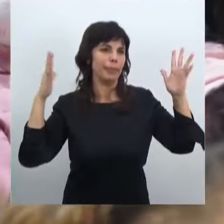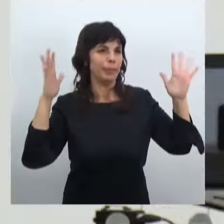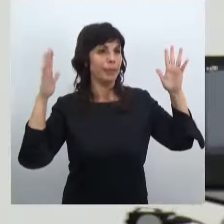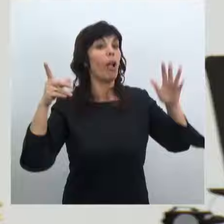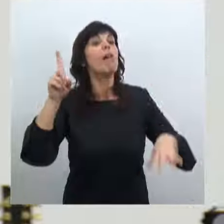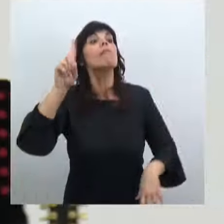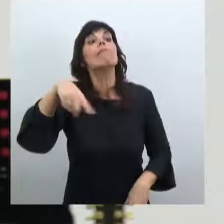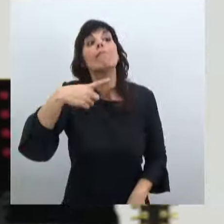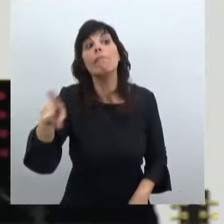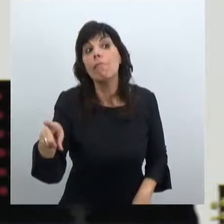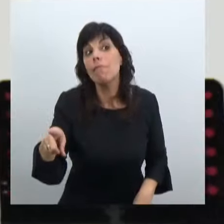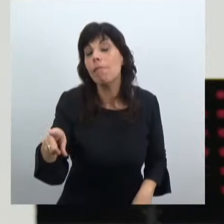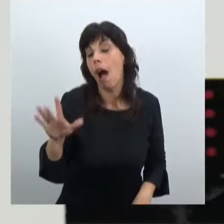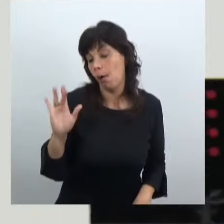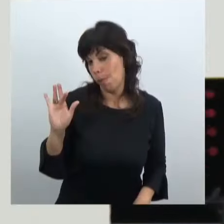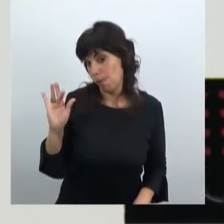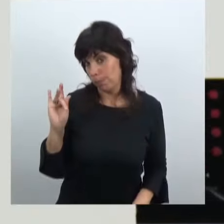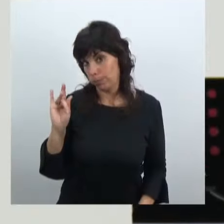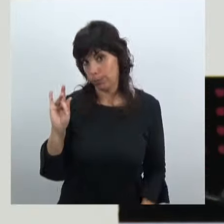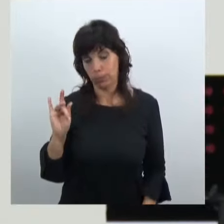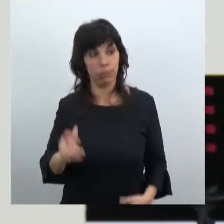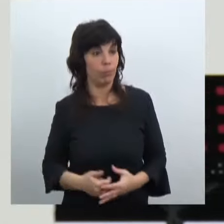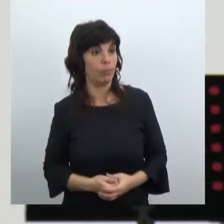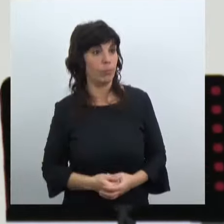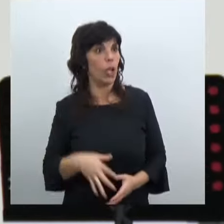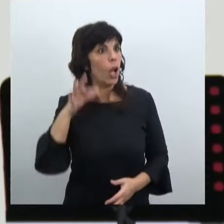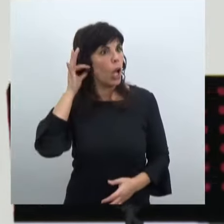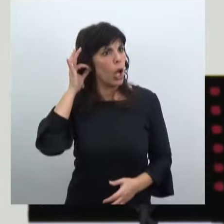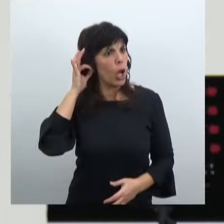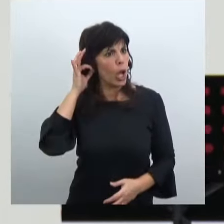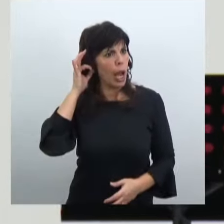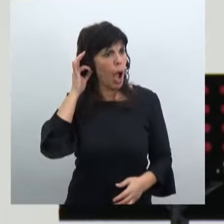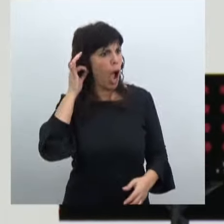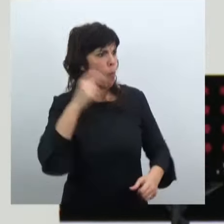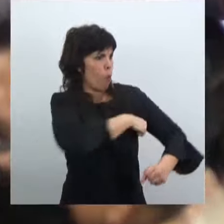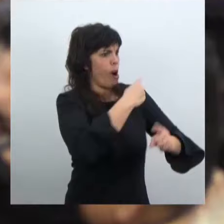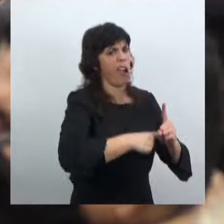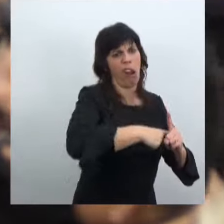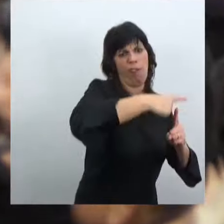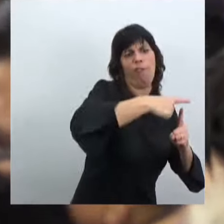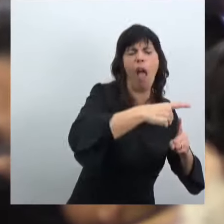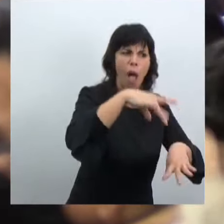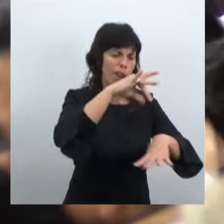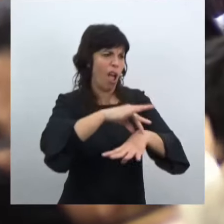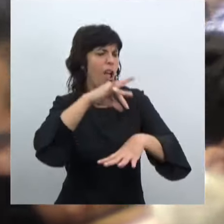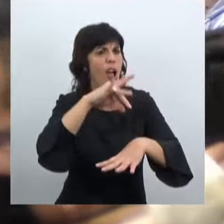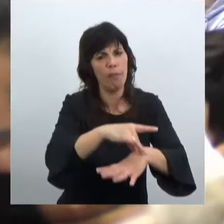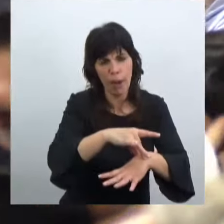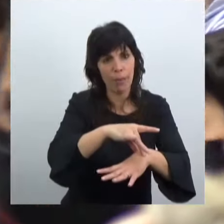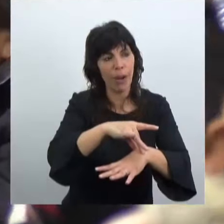¿A que sí? Sí. La mujer puede tener fiebre, el ébola, el...